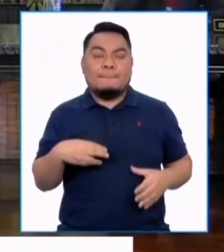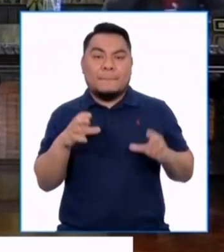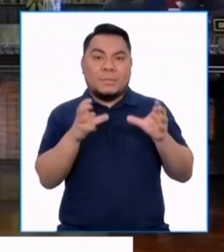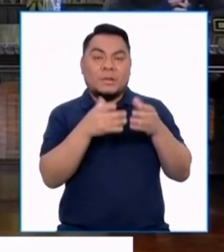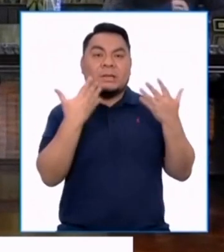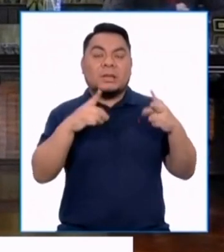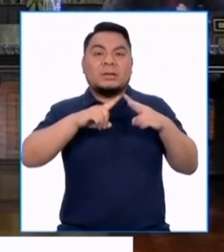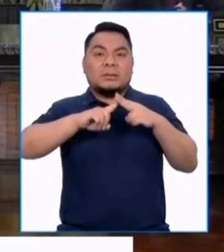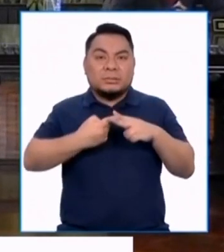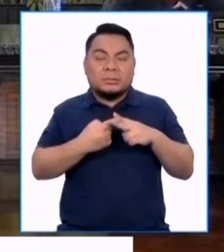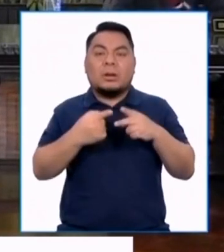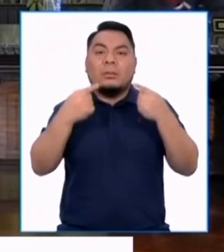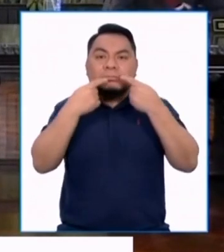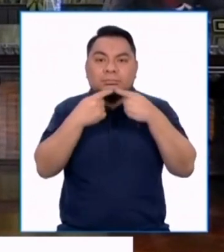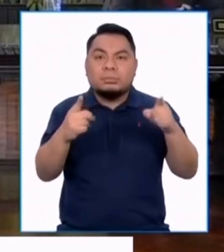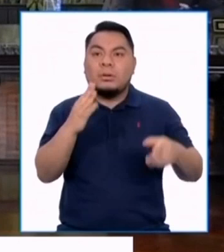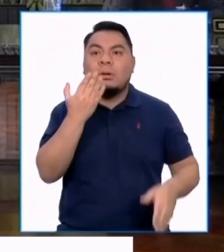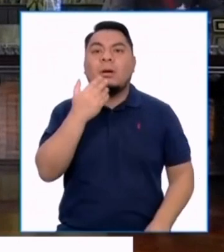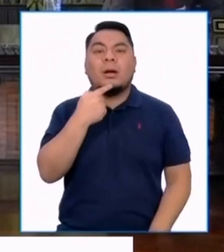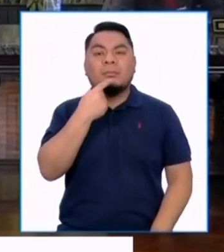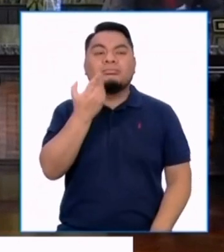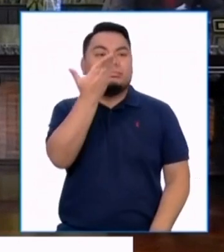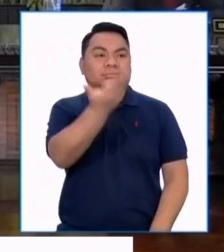martín vizcarra cornejo